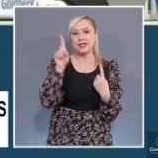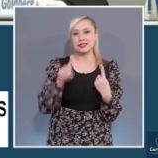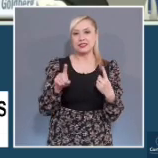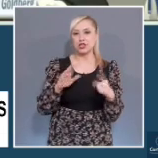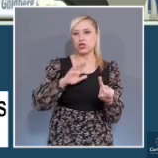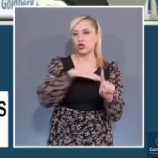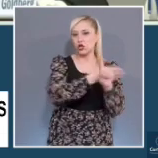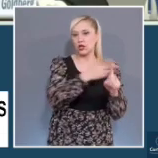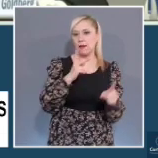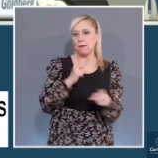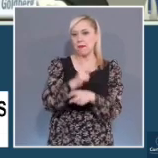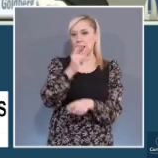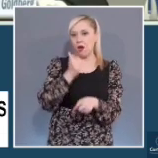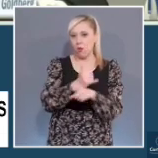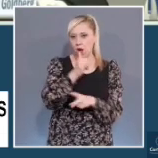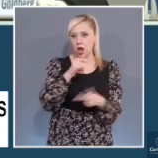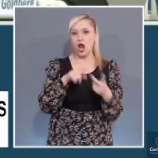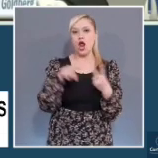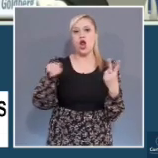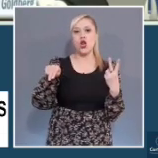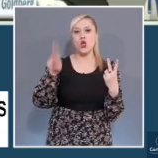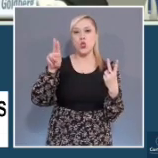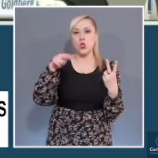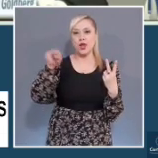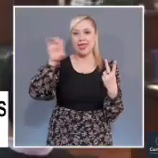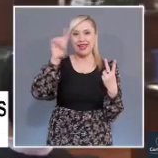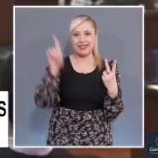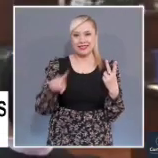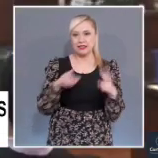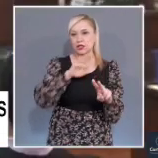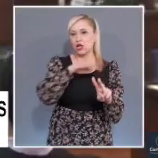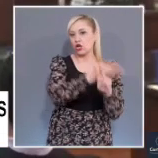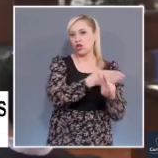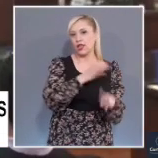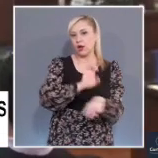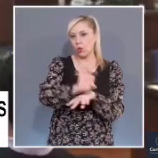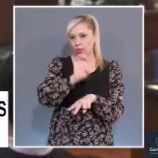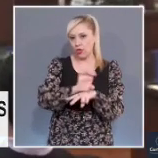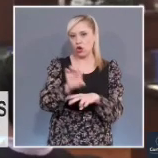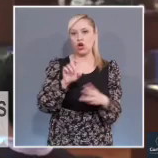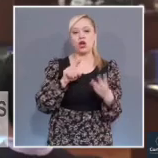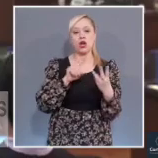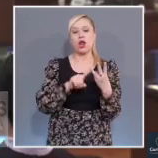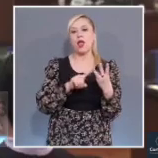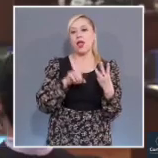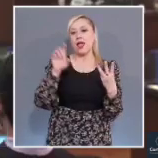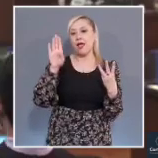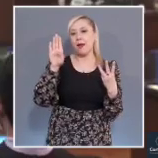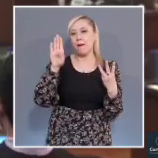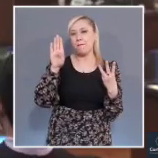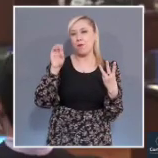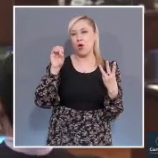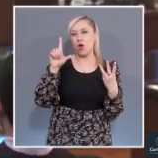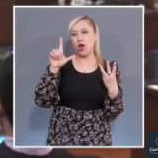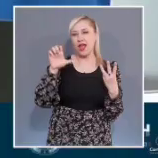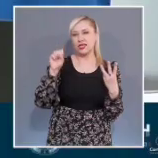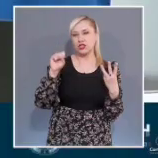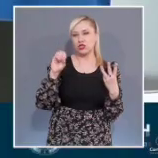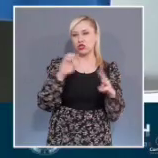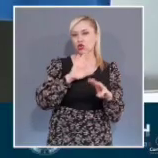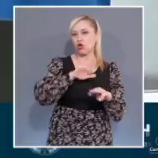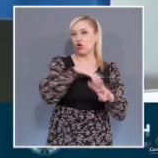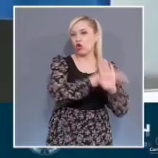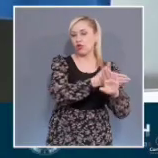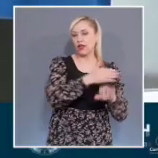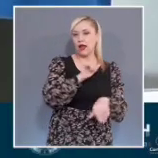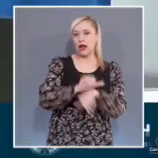Naranjo y otros contra Ecuador, caso Boleso contra Argentina, que se refiere a la responsabilidad del Estado por el retardo